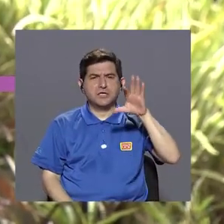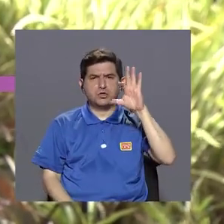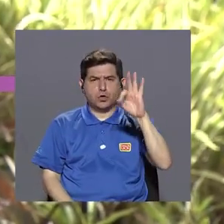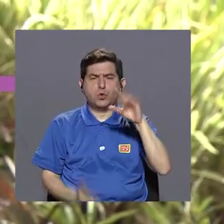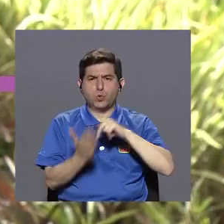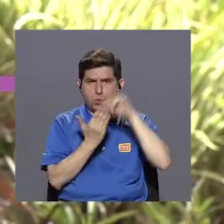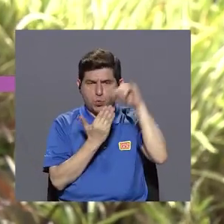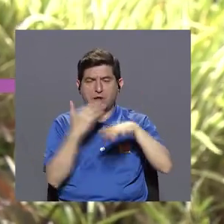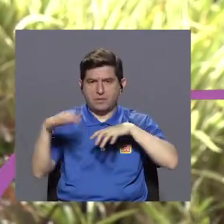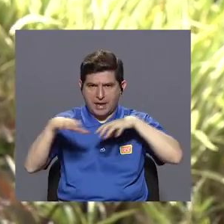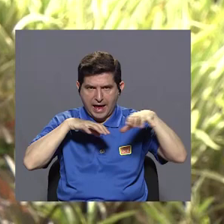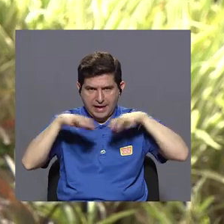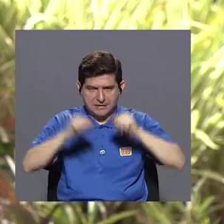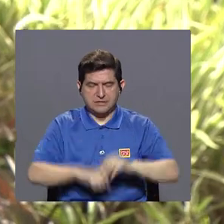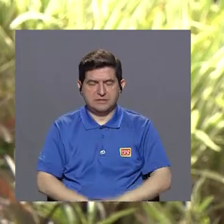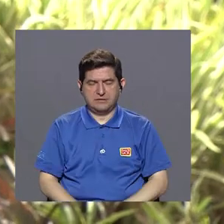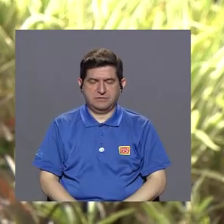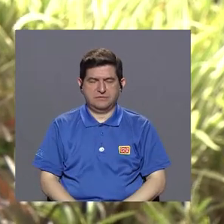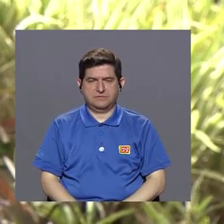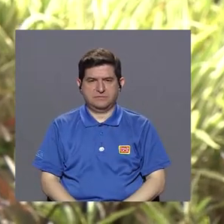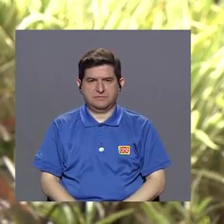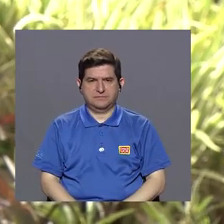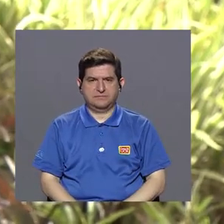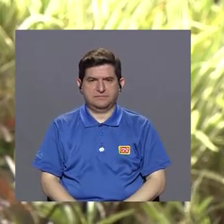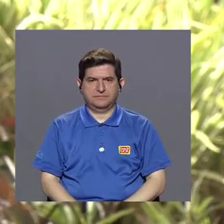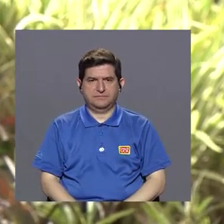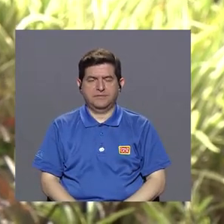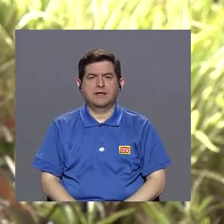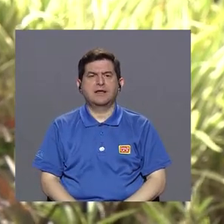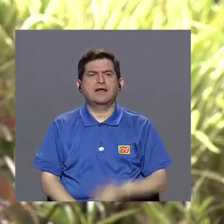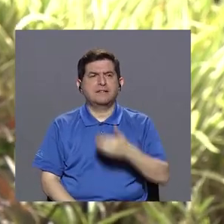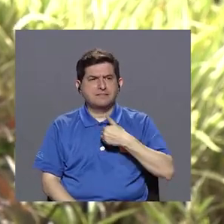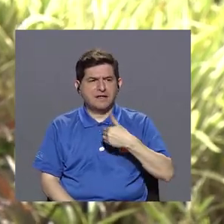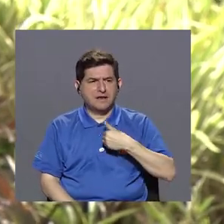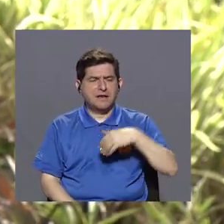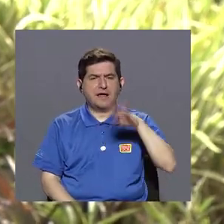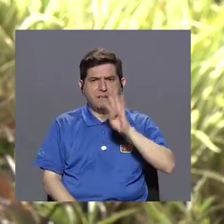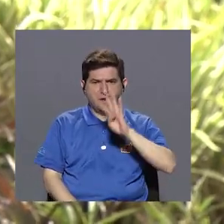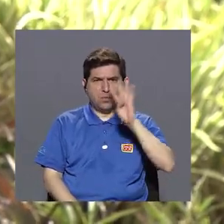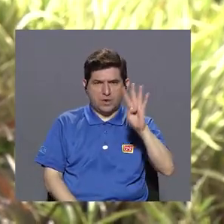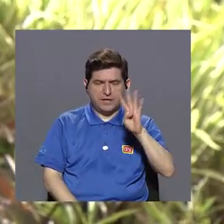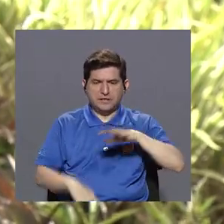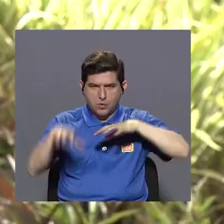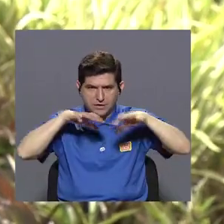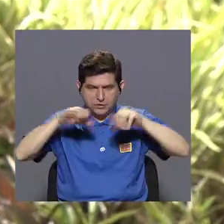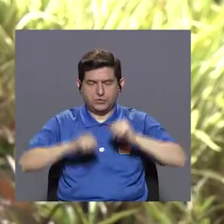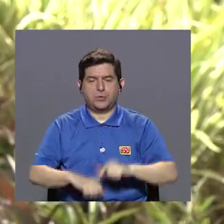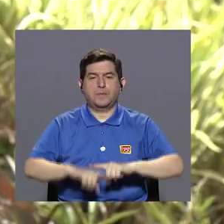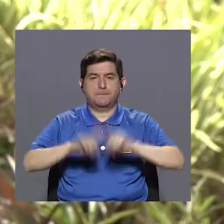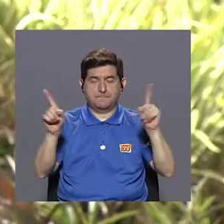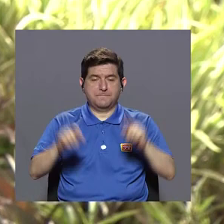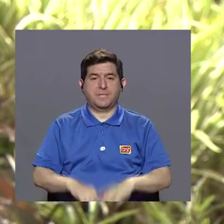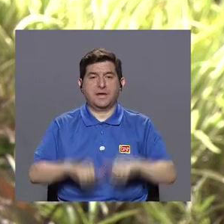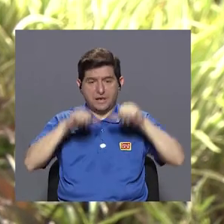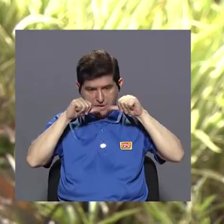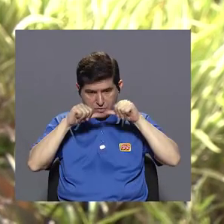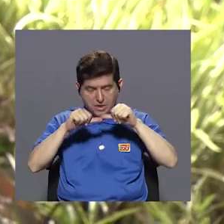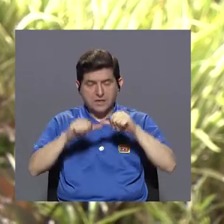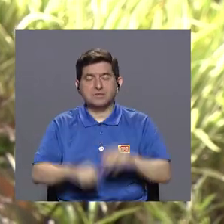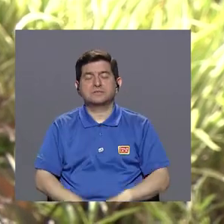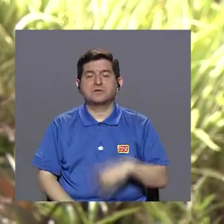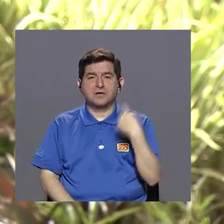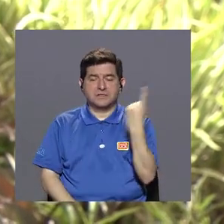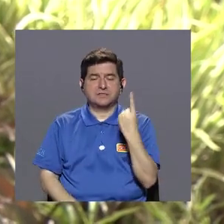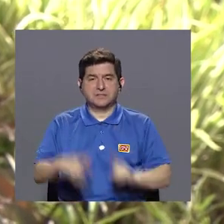109 proyectos activos o vigentes. Activos en estos momentos tenemos 44, pero conforme van pasando los